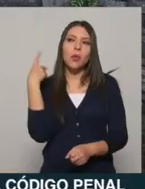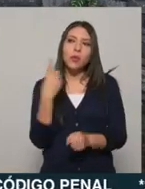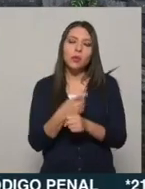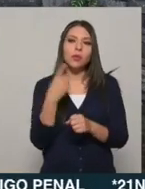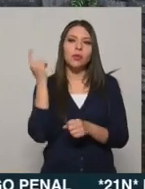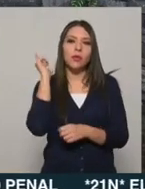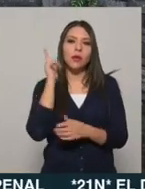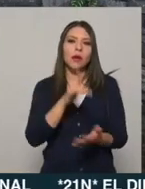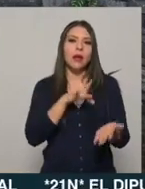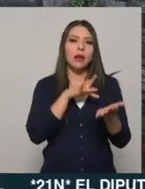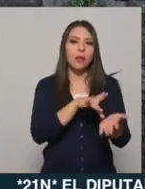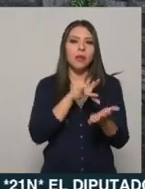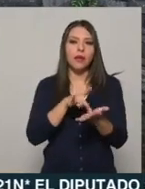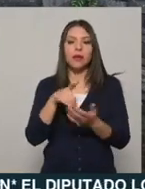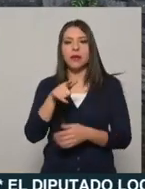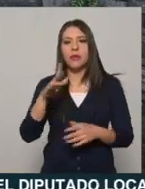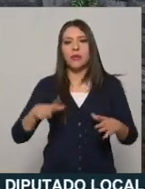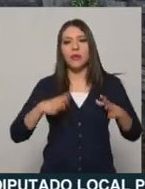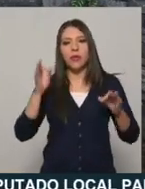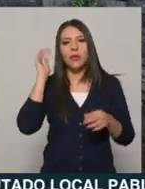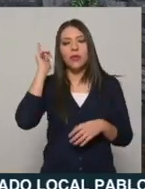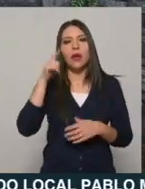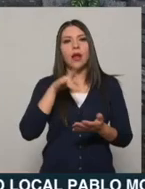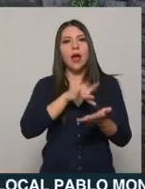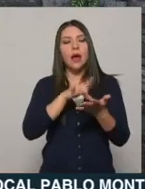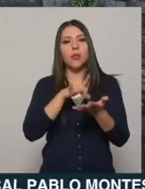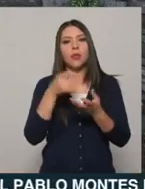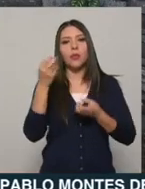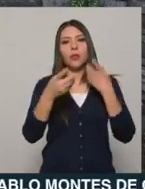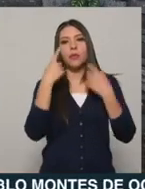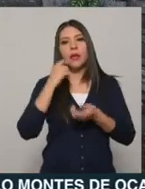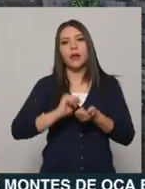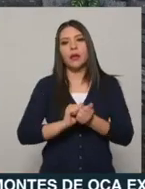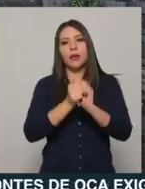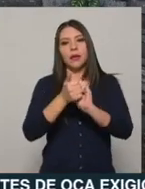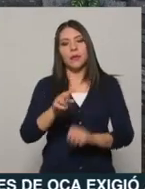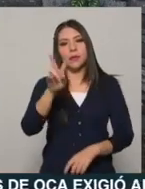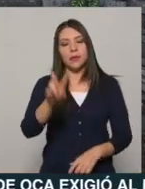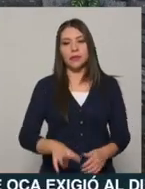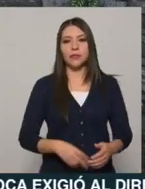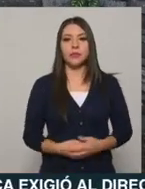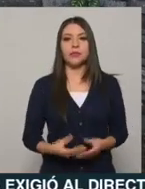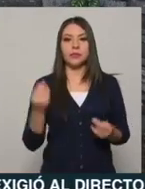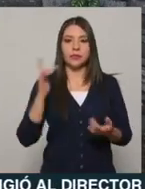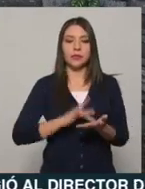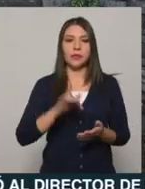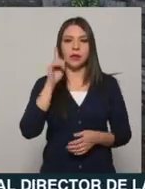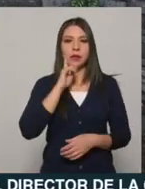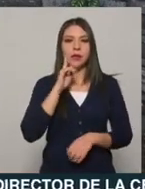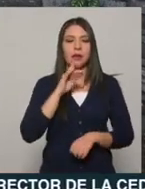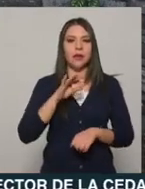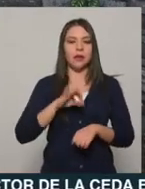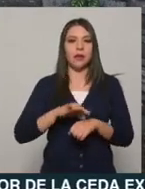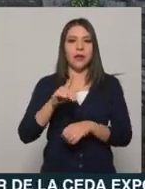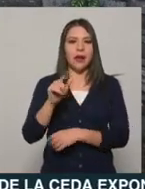hacen falta recursos para poder hacer realidad esto. Bueno, pues queremos agradecerle mucho, doctora Laura Basagoitia, ella es